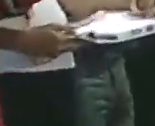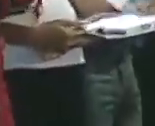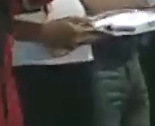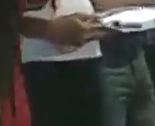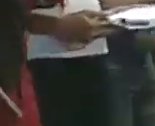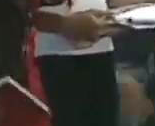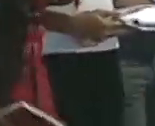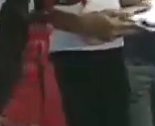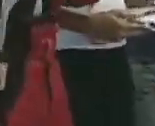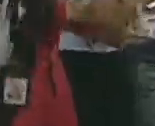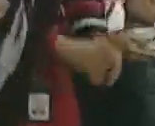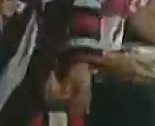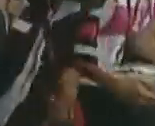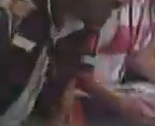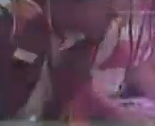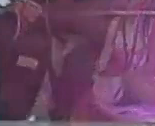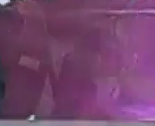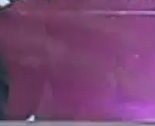Presidente,